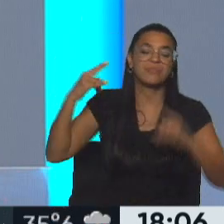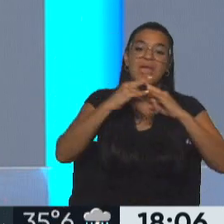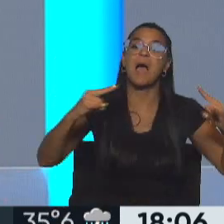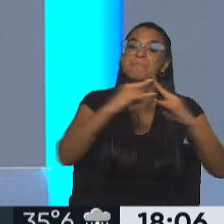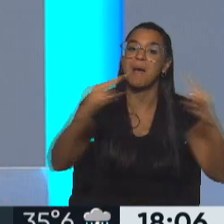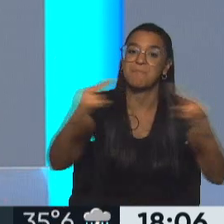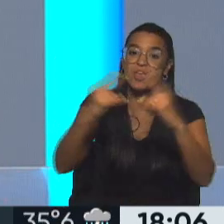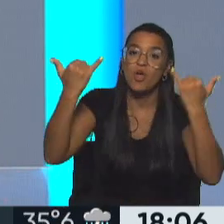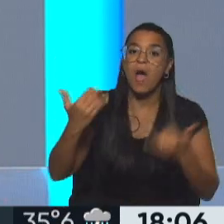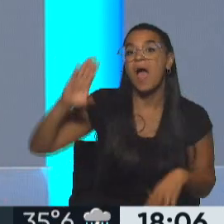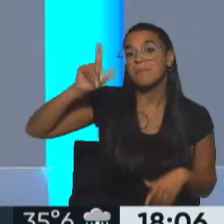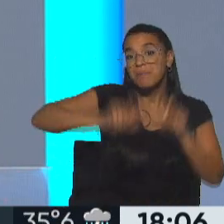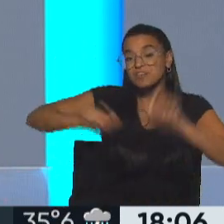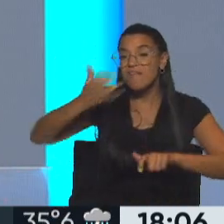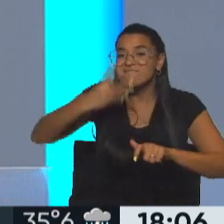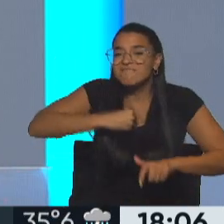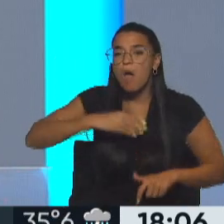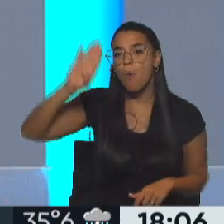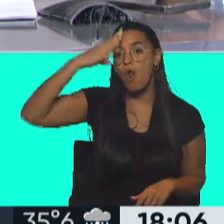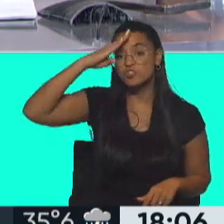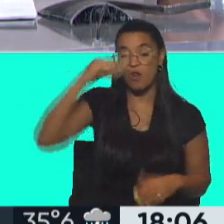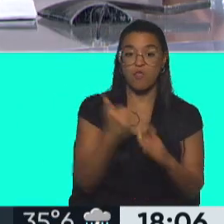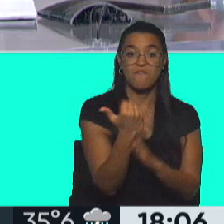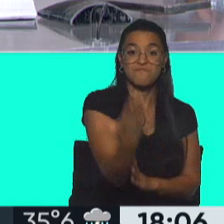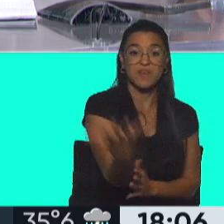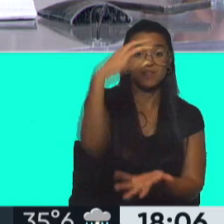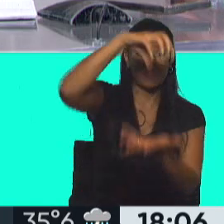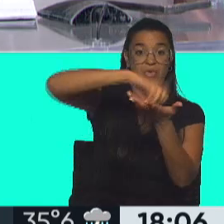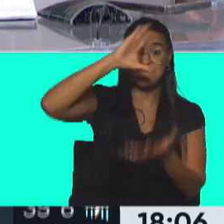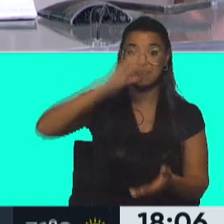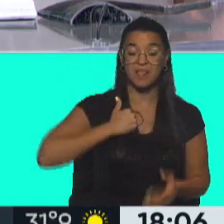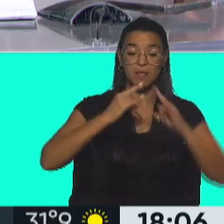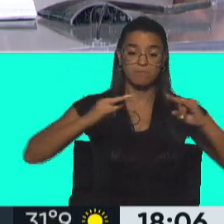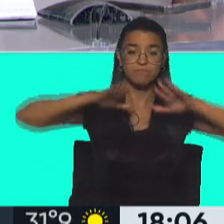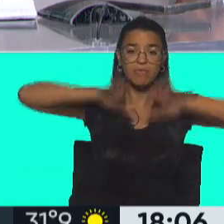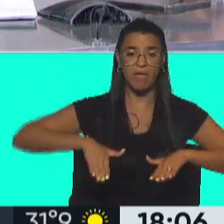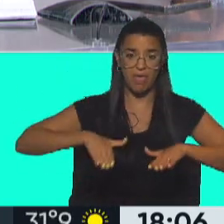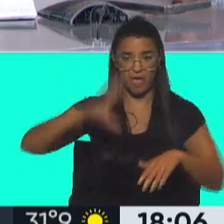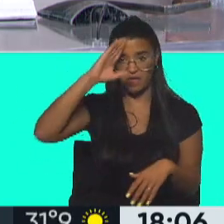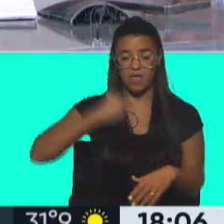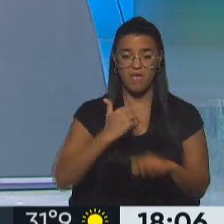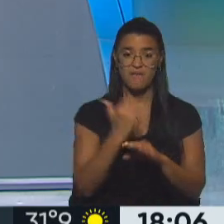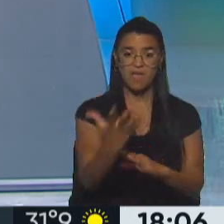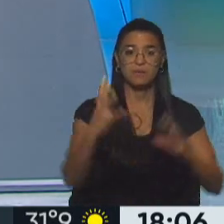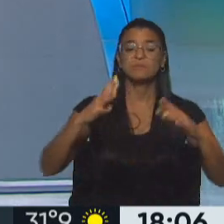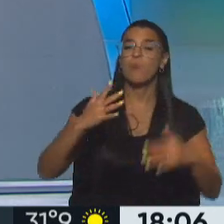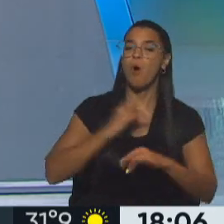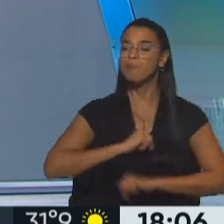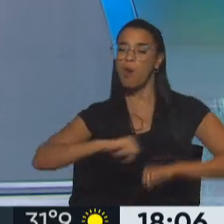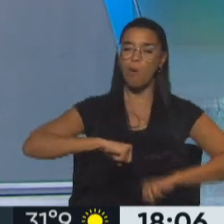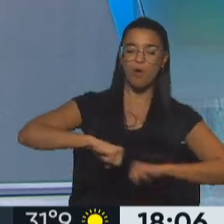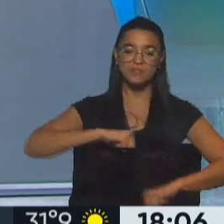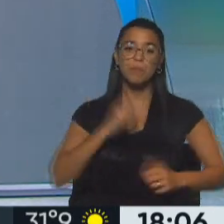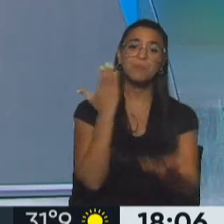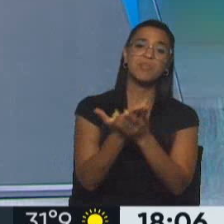de bolsonaristas que lo hacían frente a las sedes militares en los cuarteles del ejército pidiendo un golpe